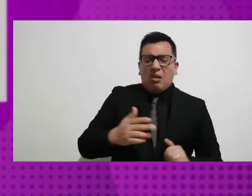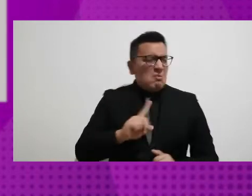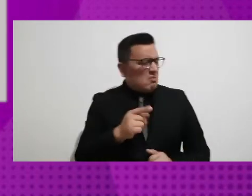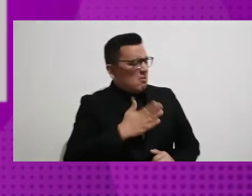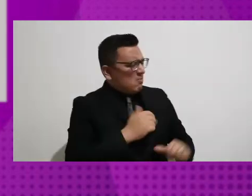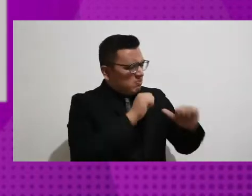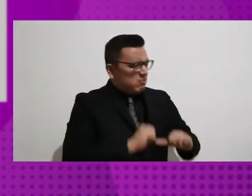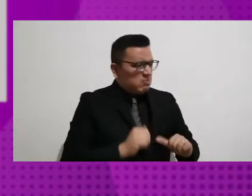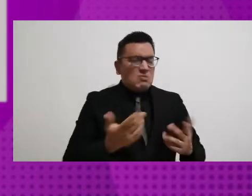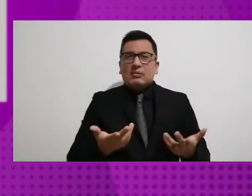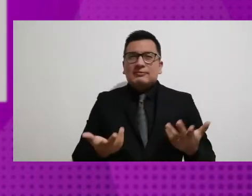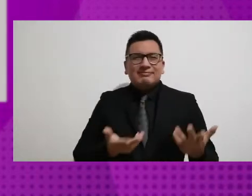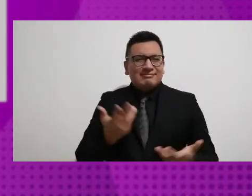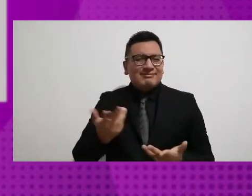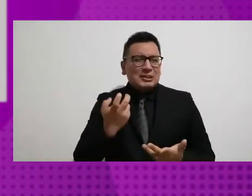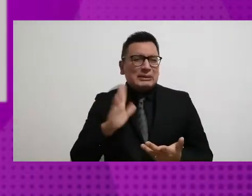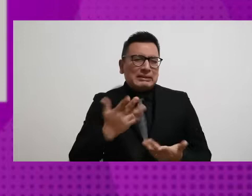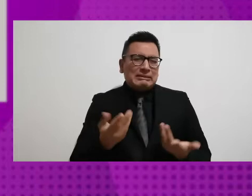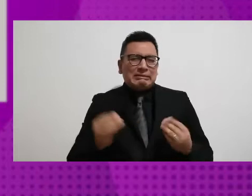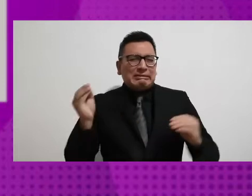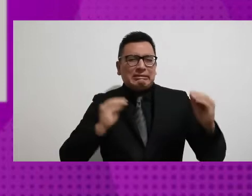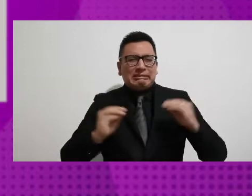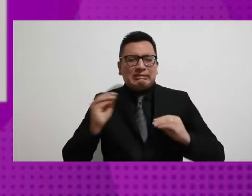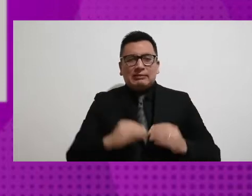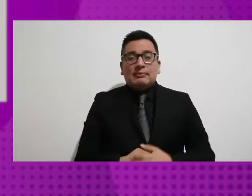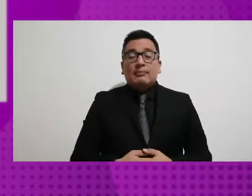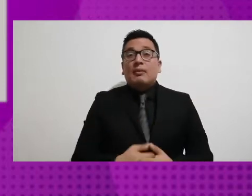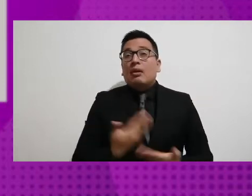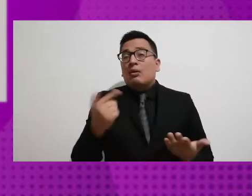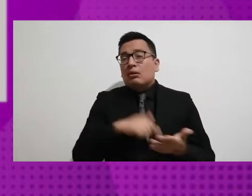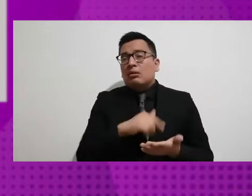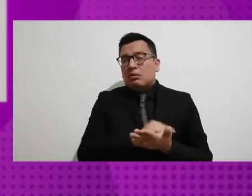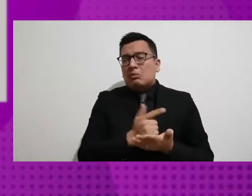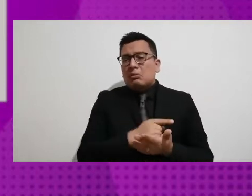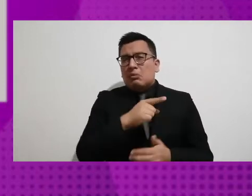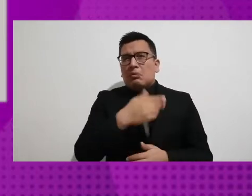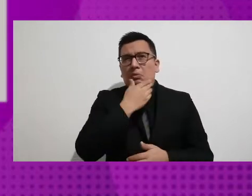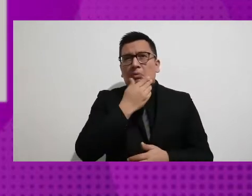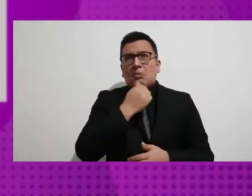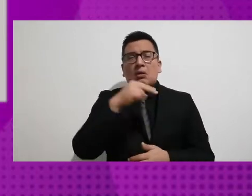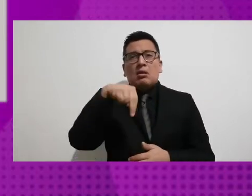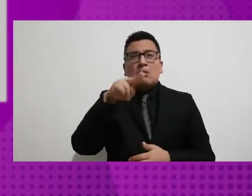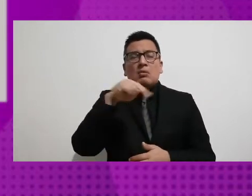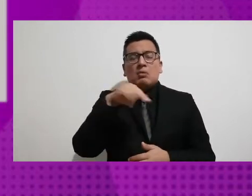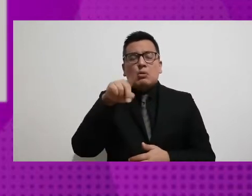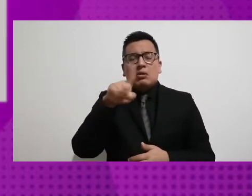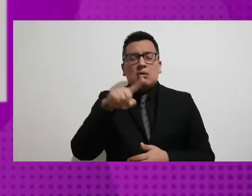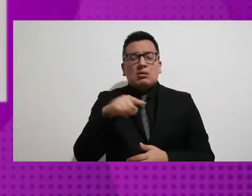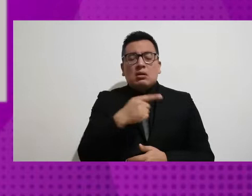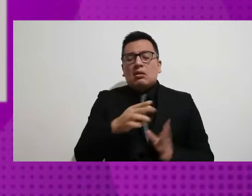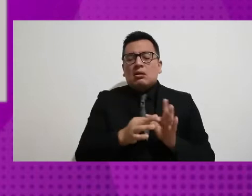tema de competencias, ¿no? Y el doctor Núñez en este libro pues nos habla de